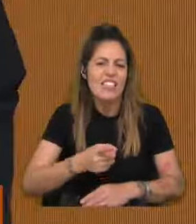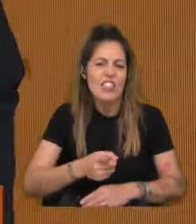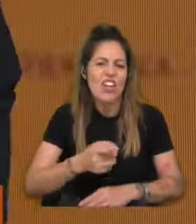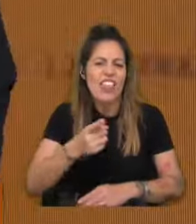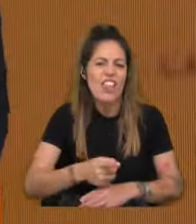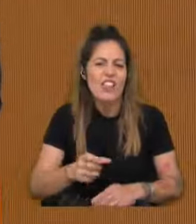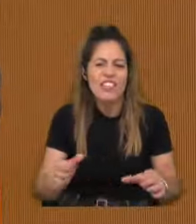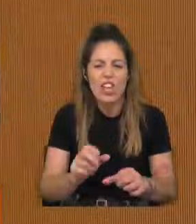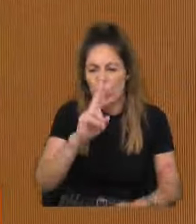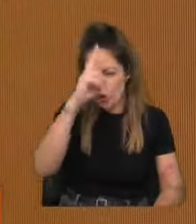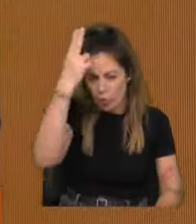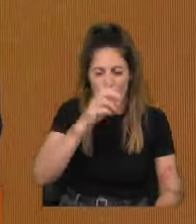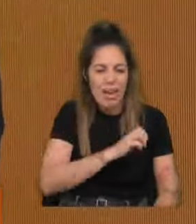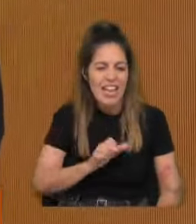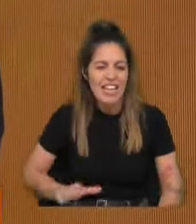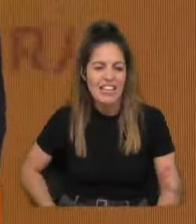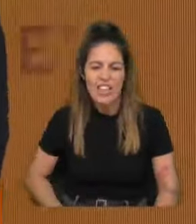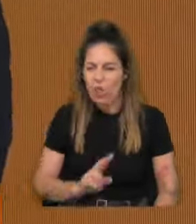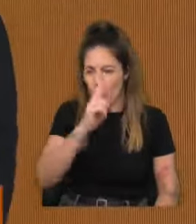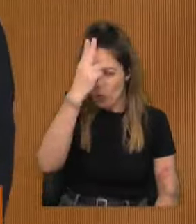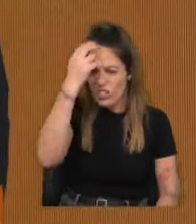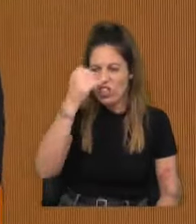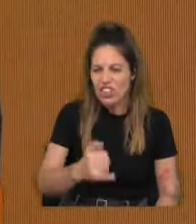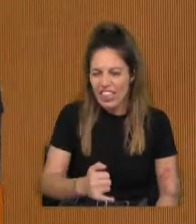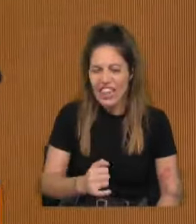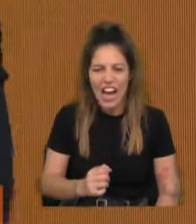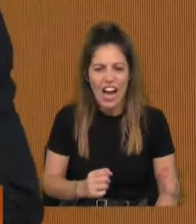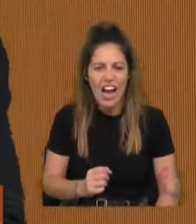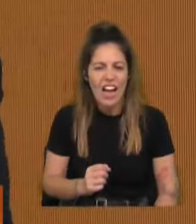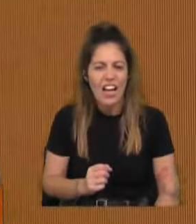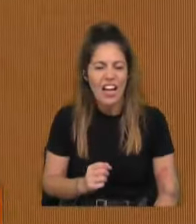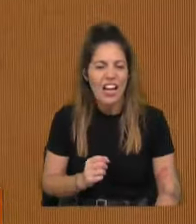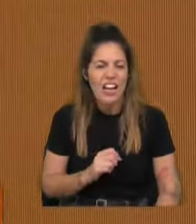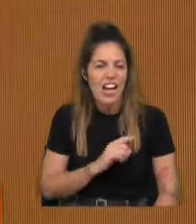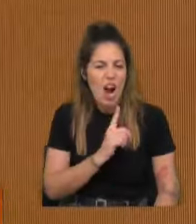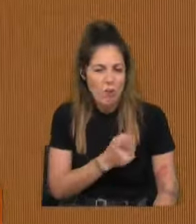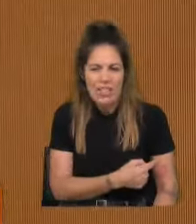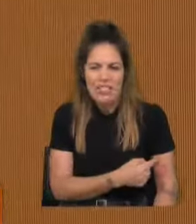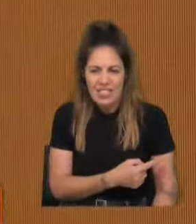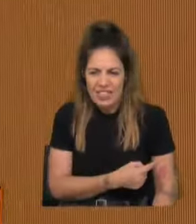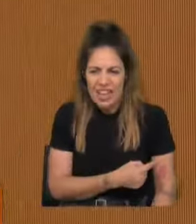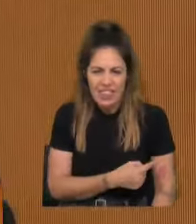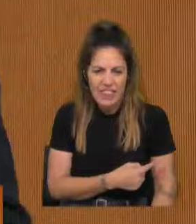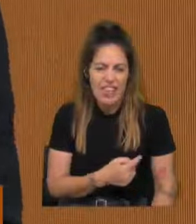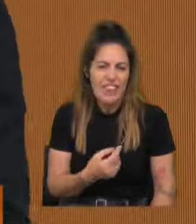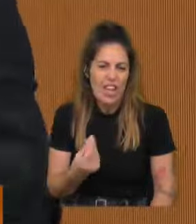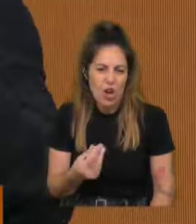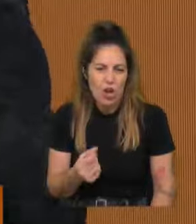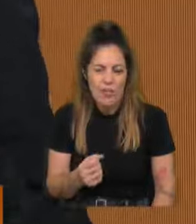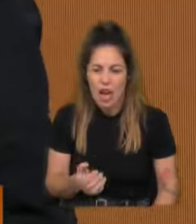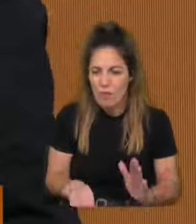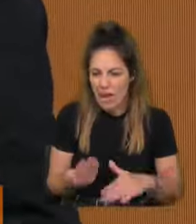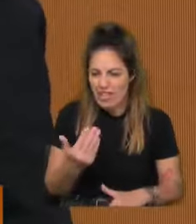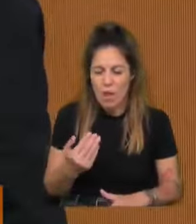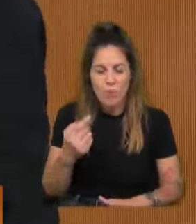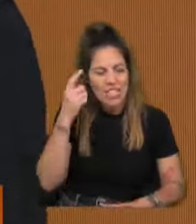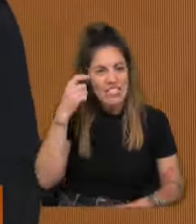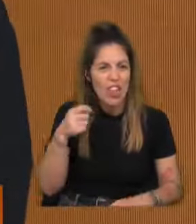tomar Uruguay para que el estado uruguayo tenga una capacidad y un robustecimiento económico mayor al que tiene por ejemplo pensando en la propiedad